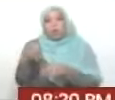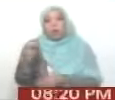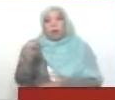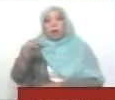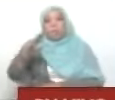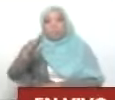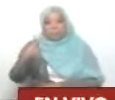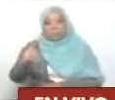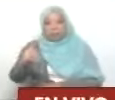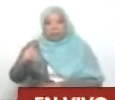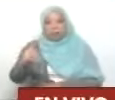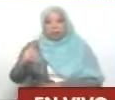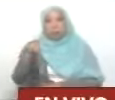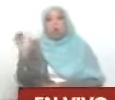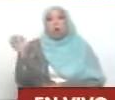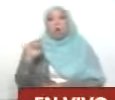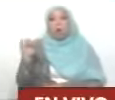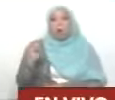COPEI.